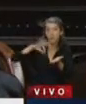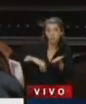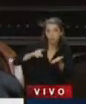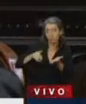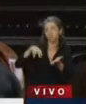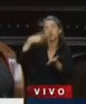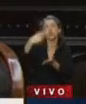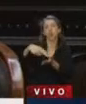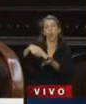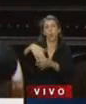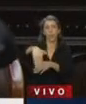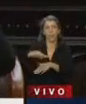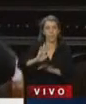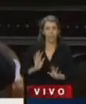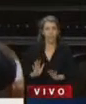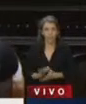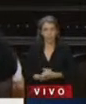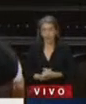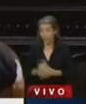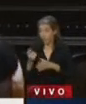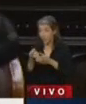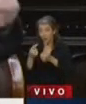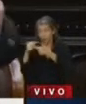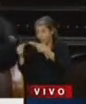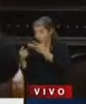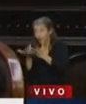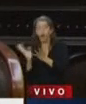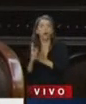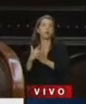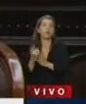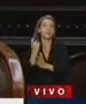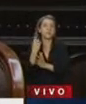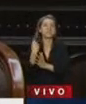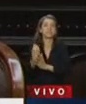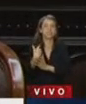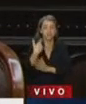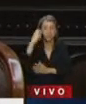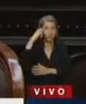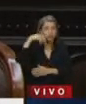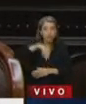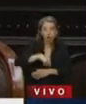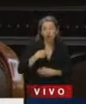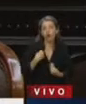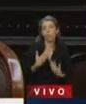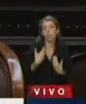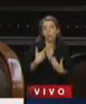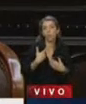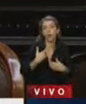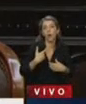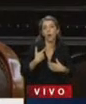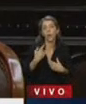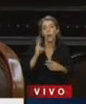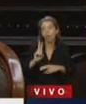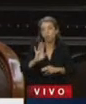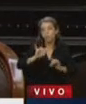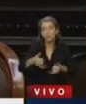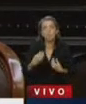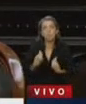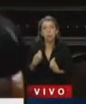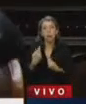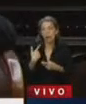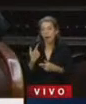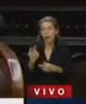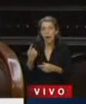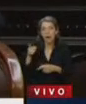agencia? Sí, tasa de seguridad de aviación. Tasa de seguridad de aviación. Nosotros ya anticipamos públicamente que vamos a votar en